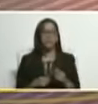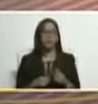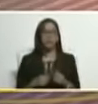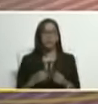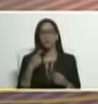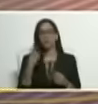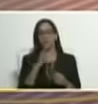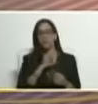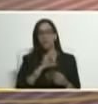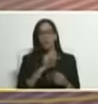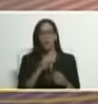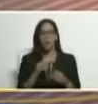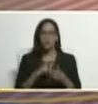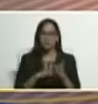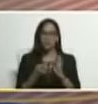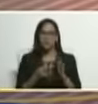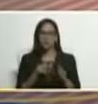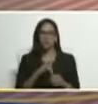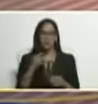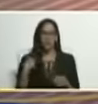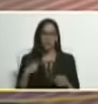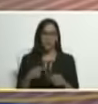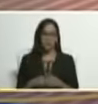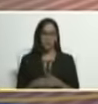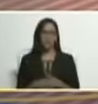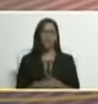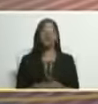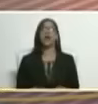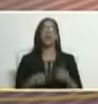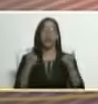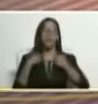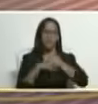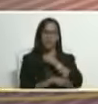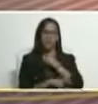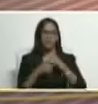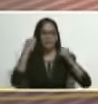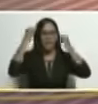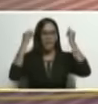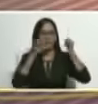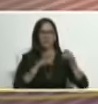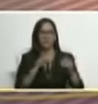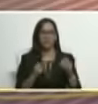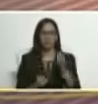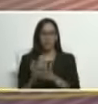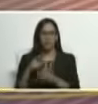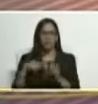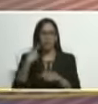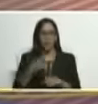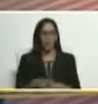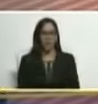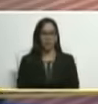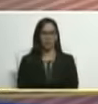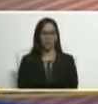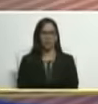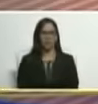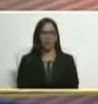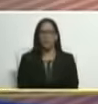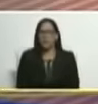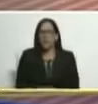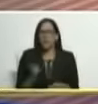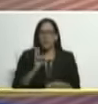socialista porque todavía ese concepto no se manejaba, pero era más profundo inclusive que las ideas socialistas que surgieron después. ¿Por qué